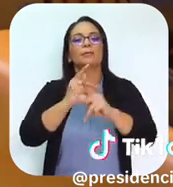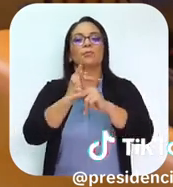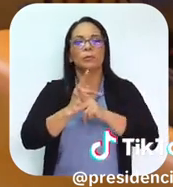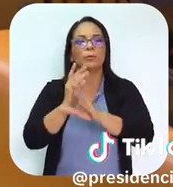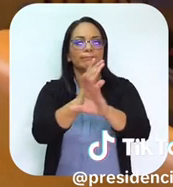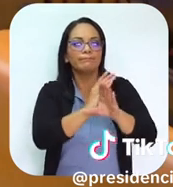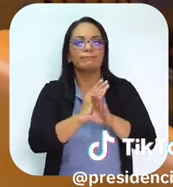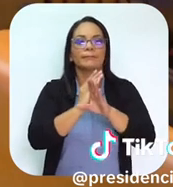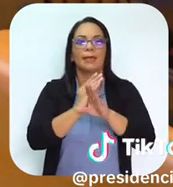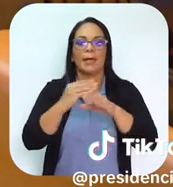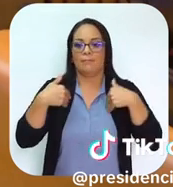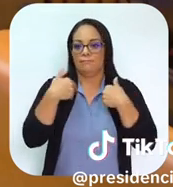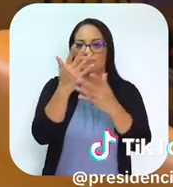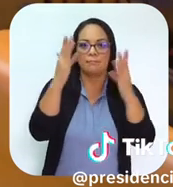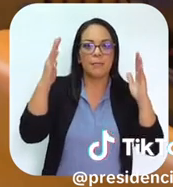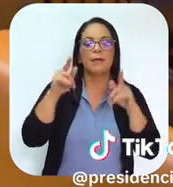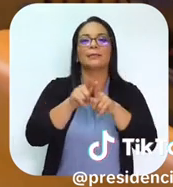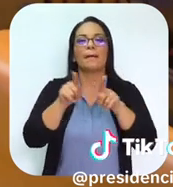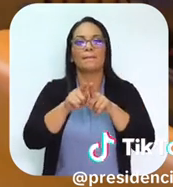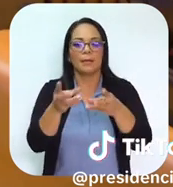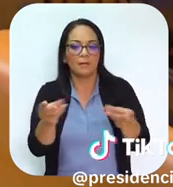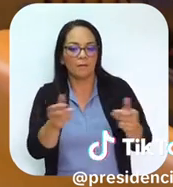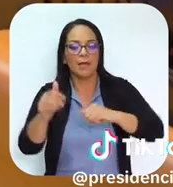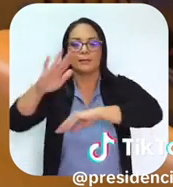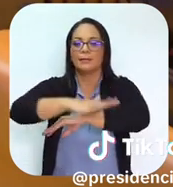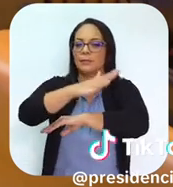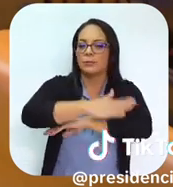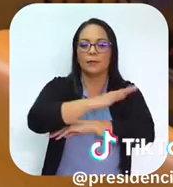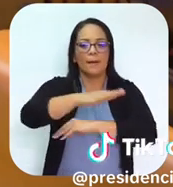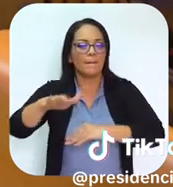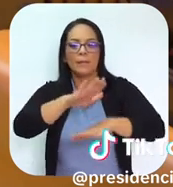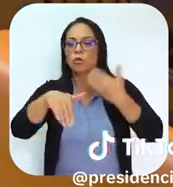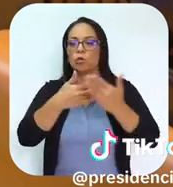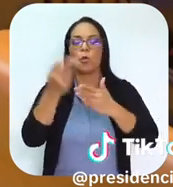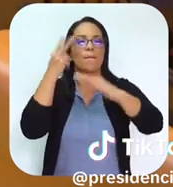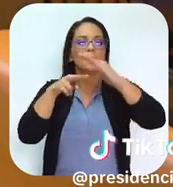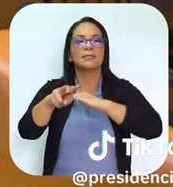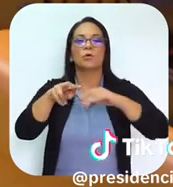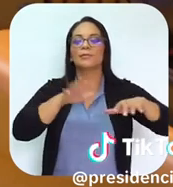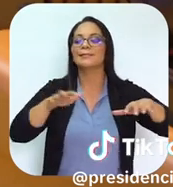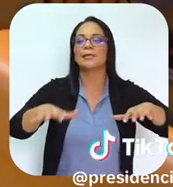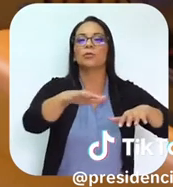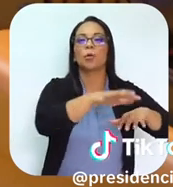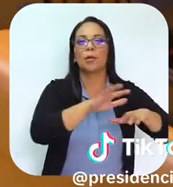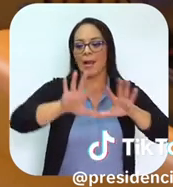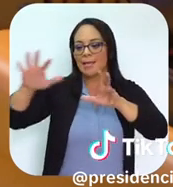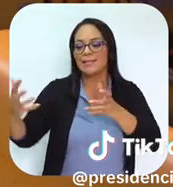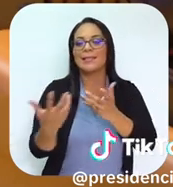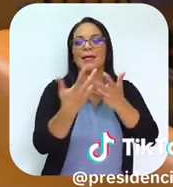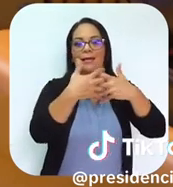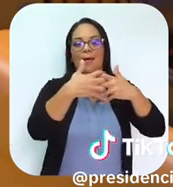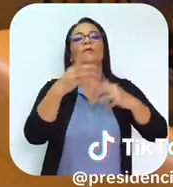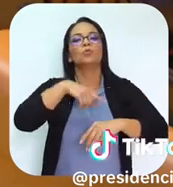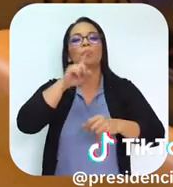clave la protección y conservación y el manejo de la diversidad tanto la terrestre La Costera como la marina con una visión sectorial